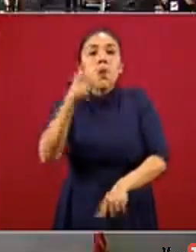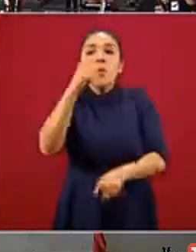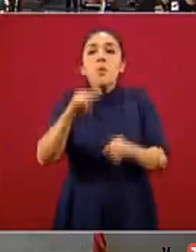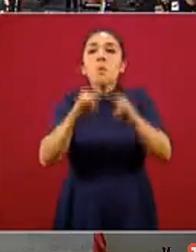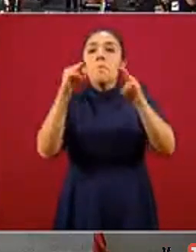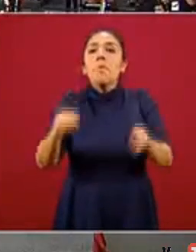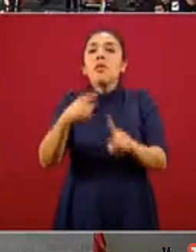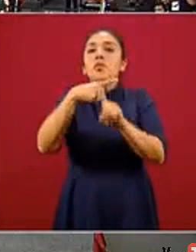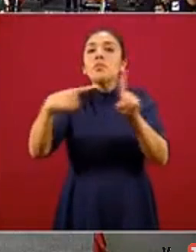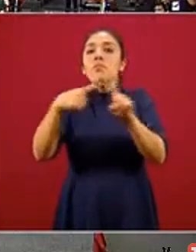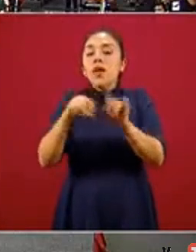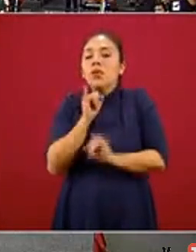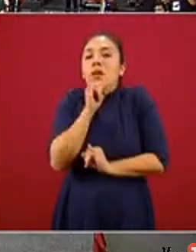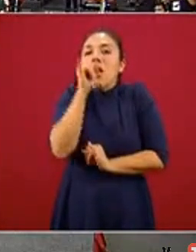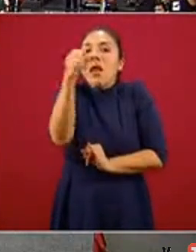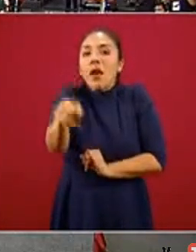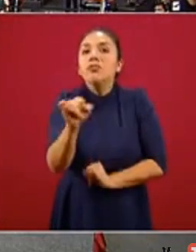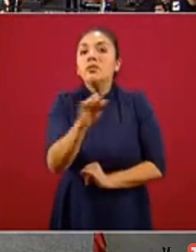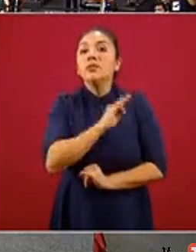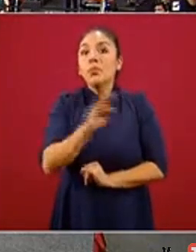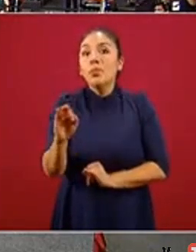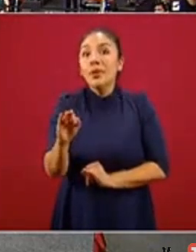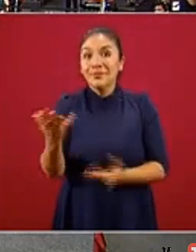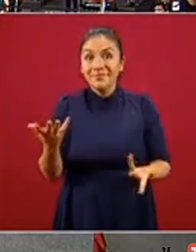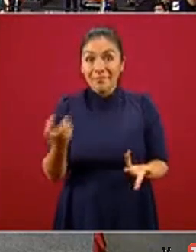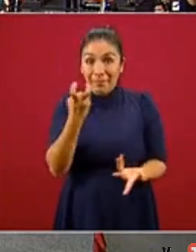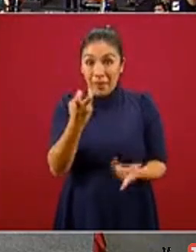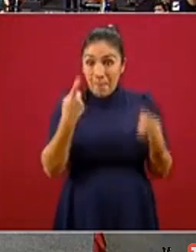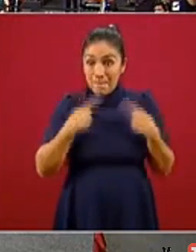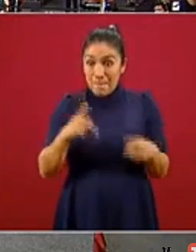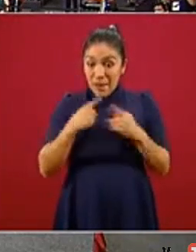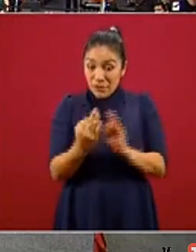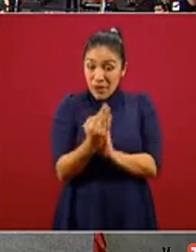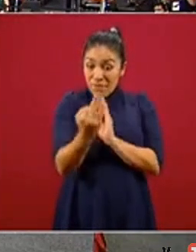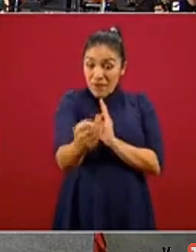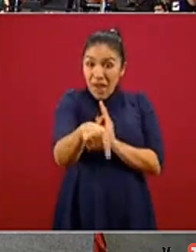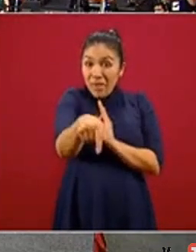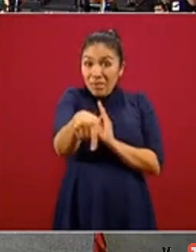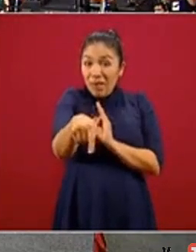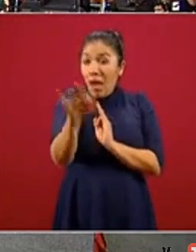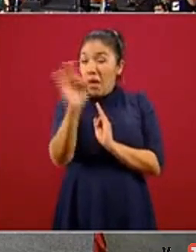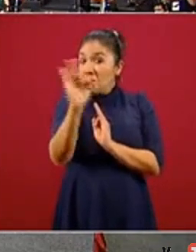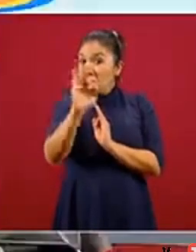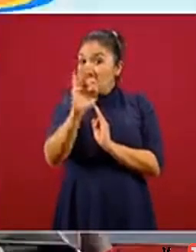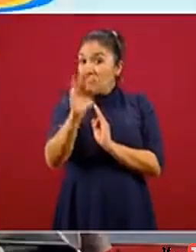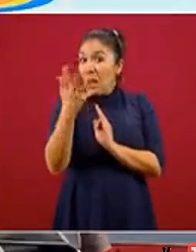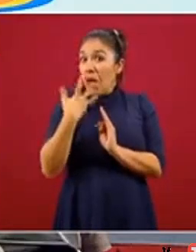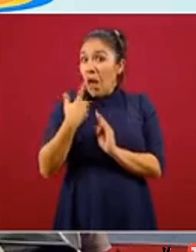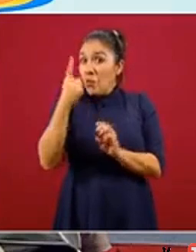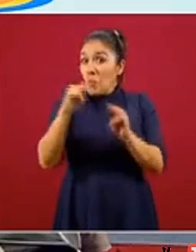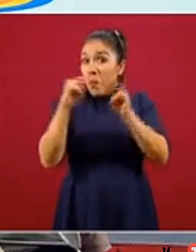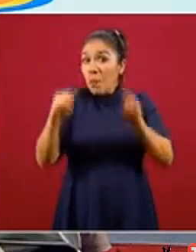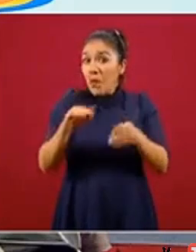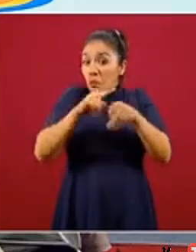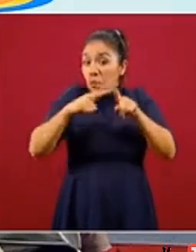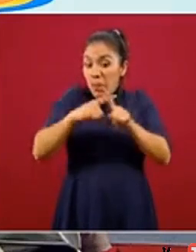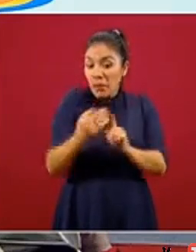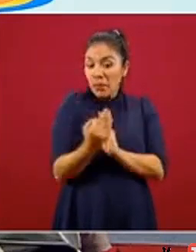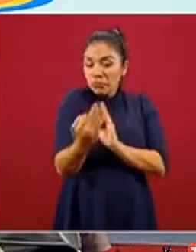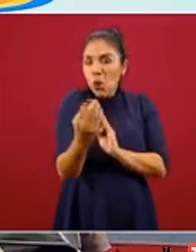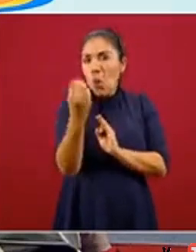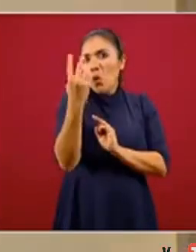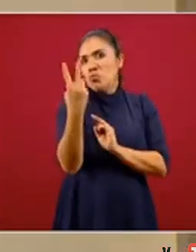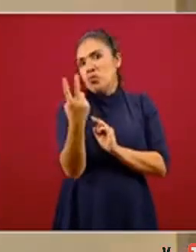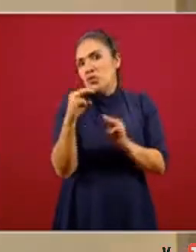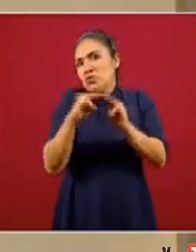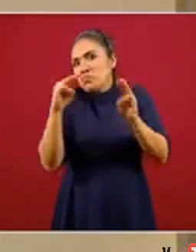medio de mí. Eso quiere decir que la persona que está frente de mí, si al menos está a metro y medio o dos metros,